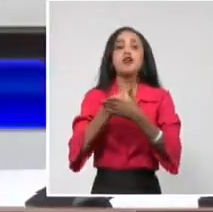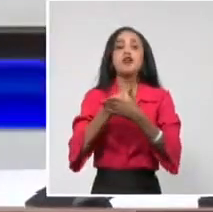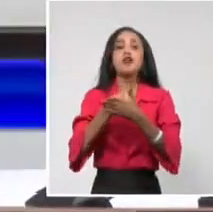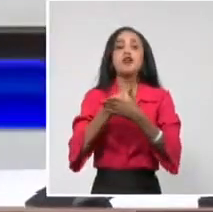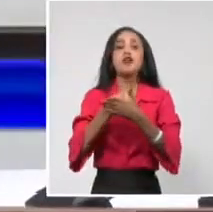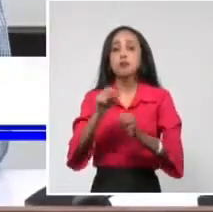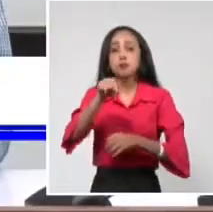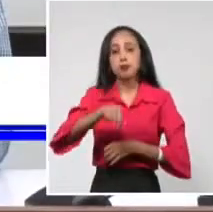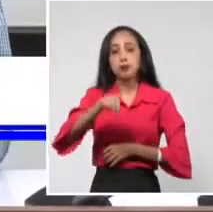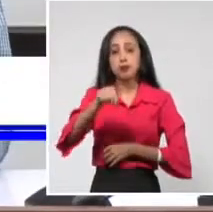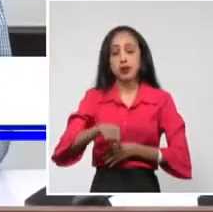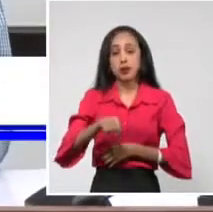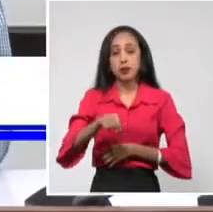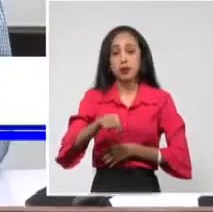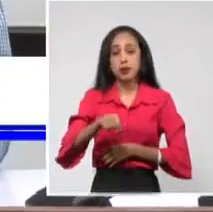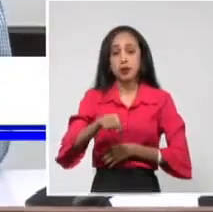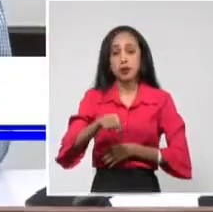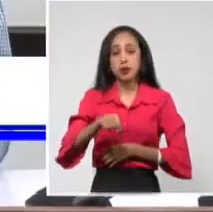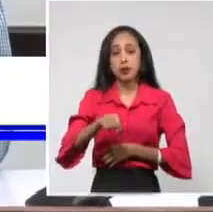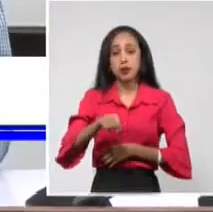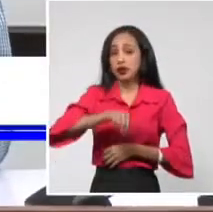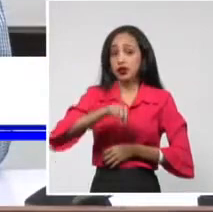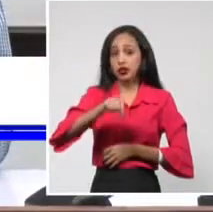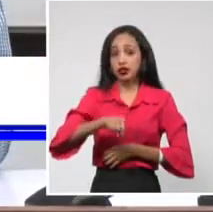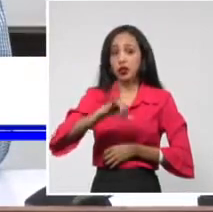aplicación al